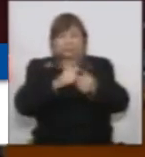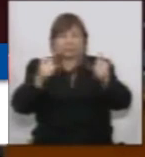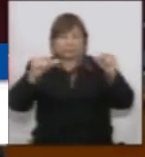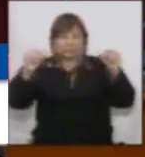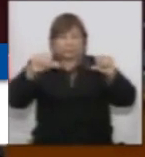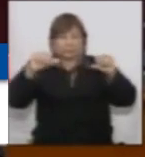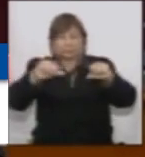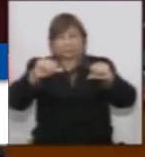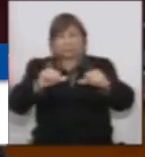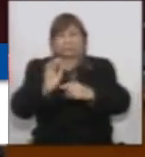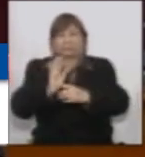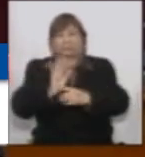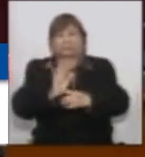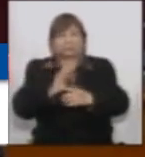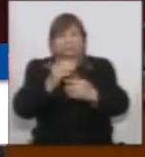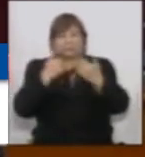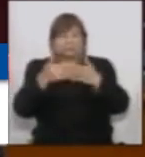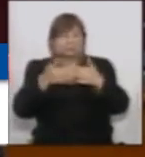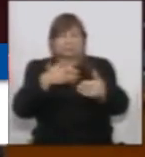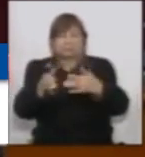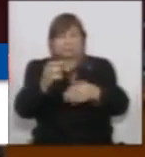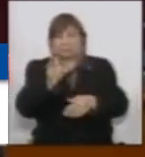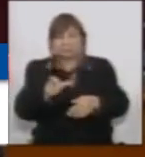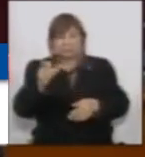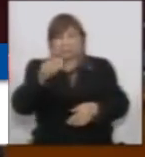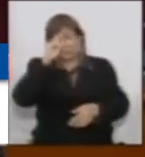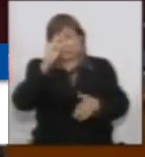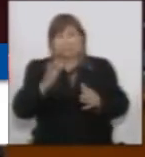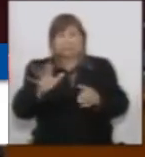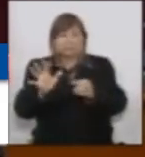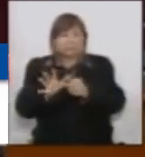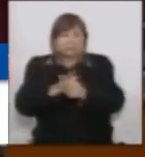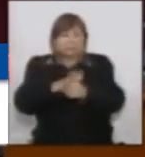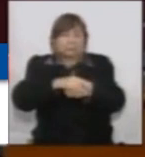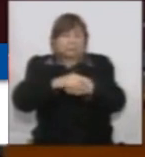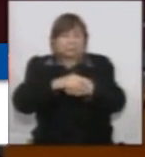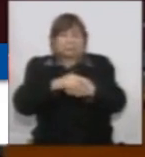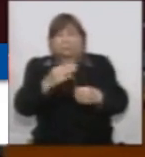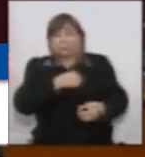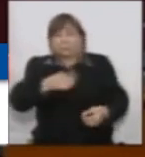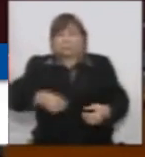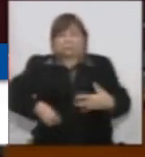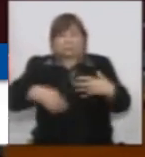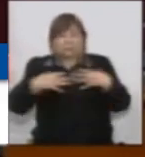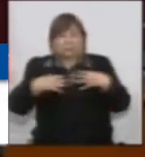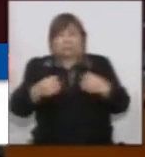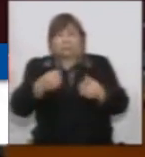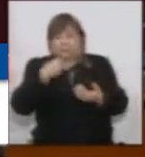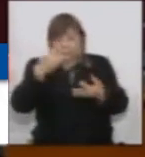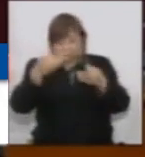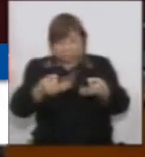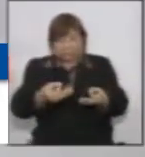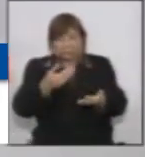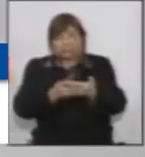en fracaso, demostrando que no le importa la vida de los peruanos, que lo ha ocultado, que ha tenido que una ministra de salud nueva